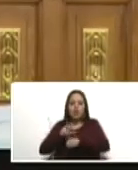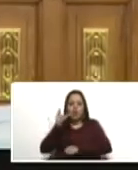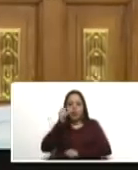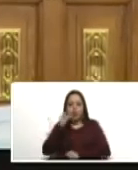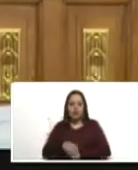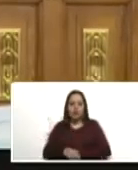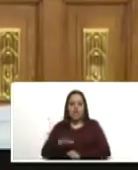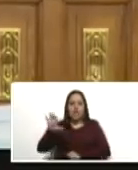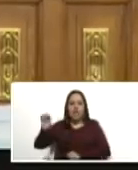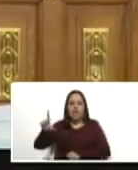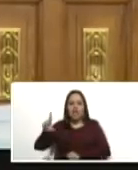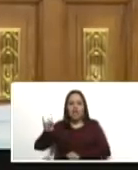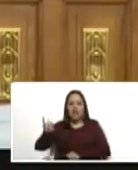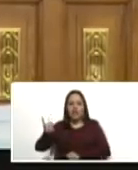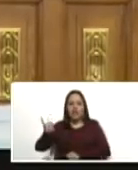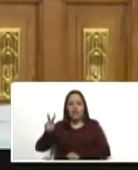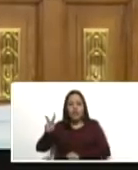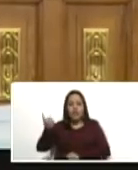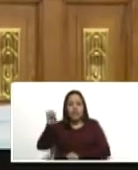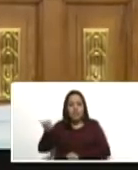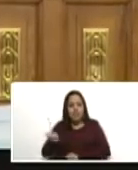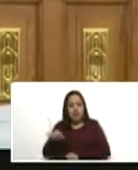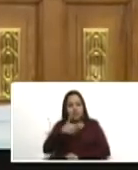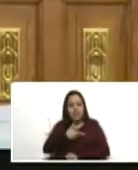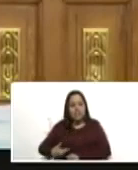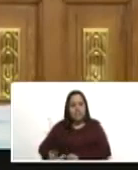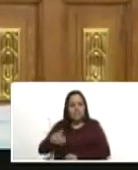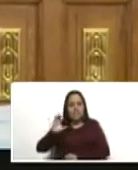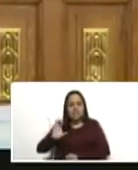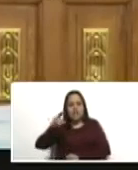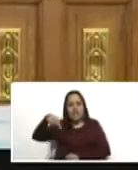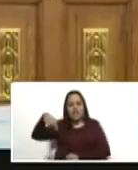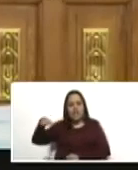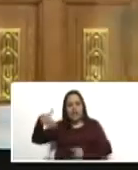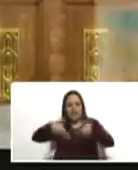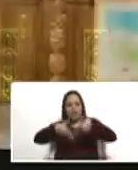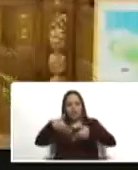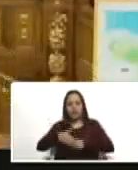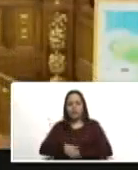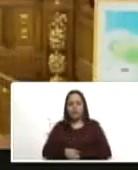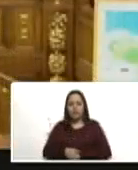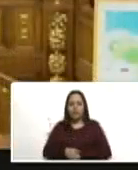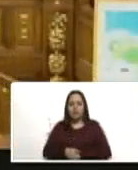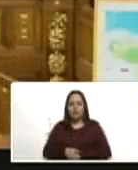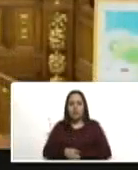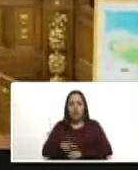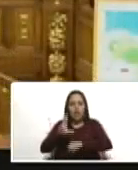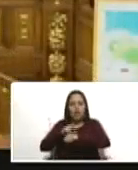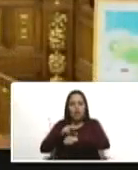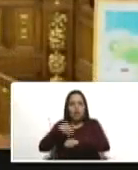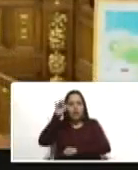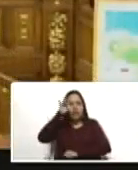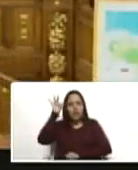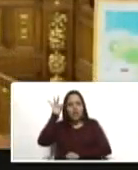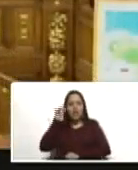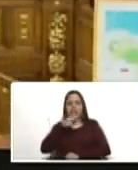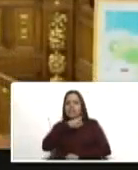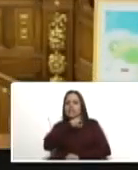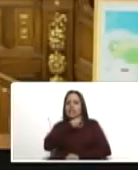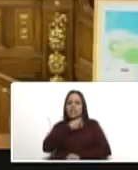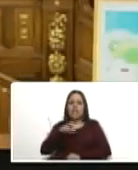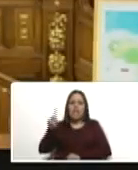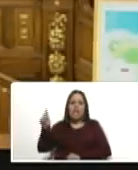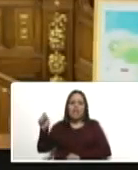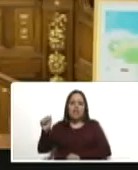presidente del Consejo Nacional electoral doctor fiscal t William